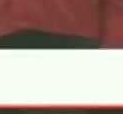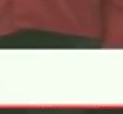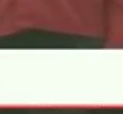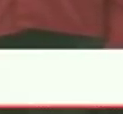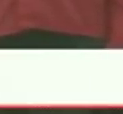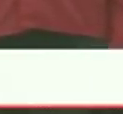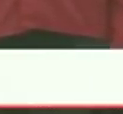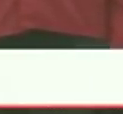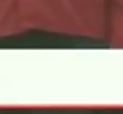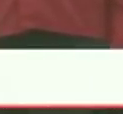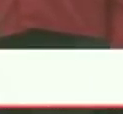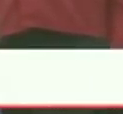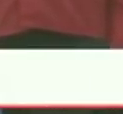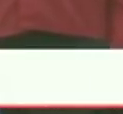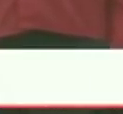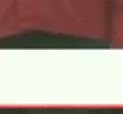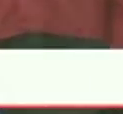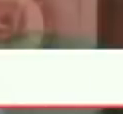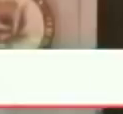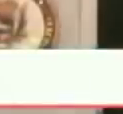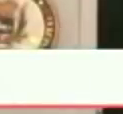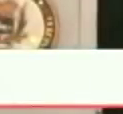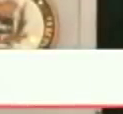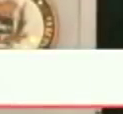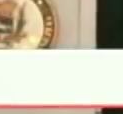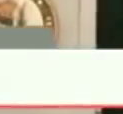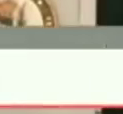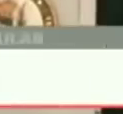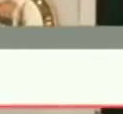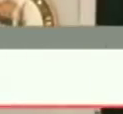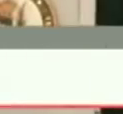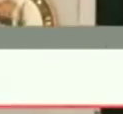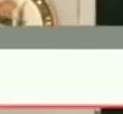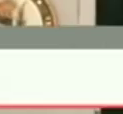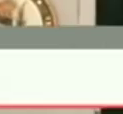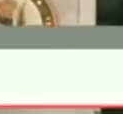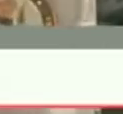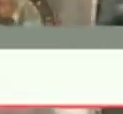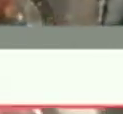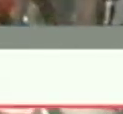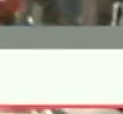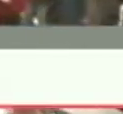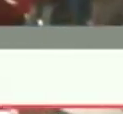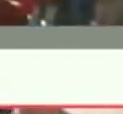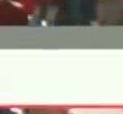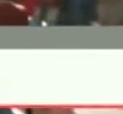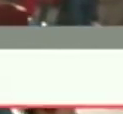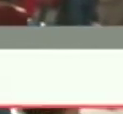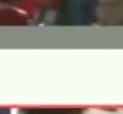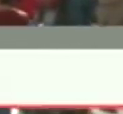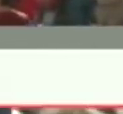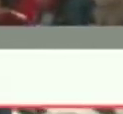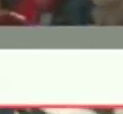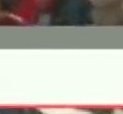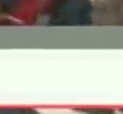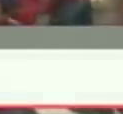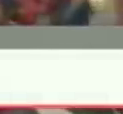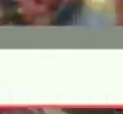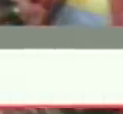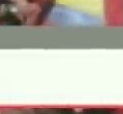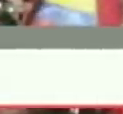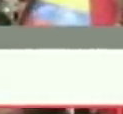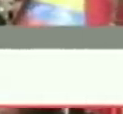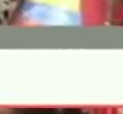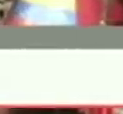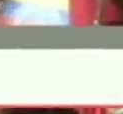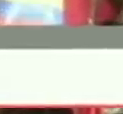Nacional Constituyente, porque es necesario, porque sabemos que es una herramienta para seguir manteniendo la paz y la tranquilidad en todo el